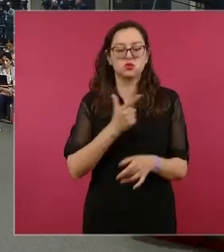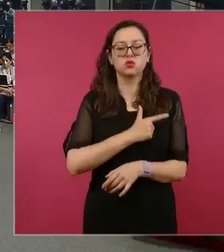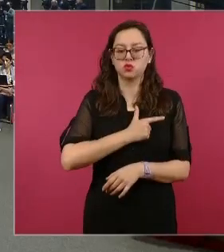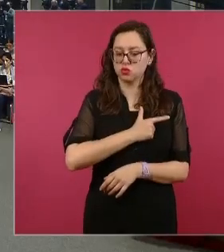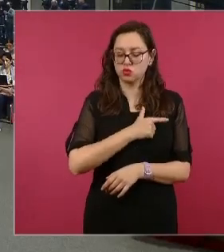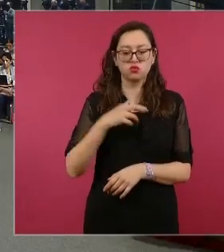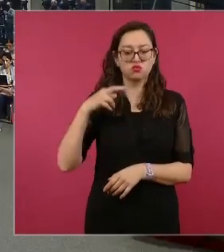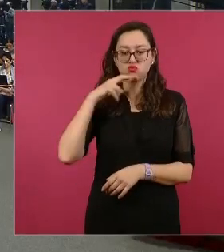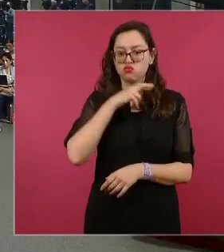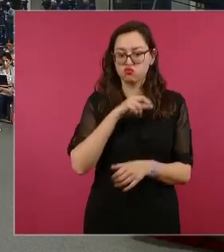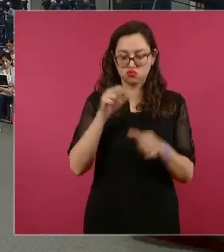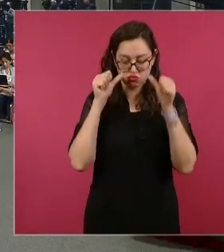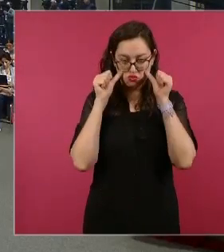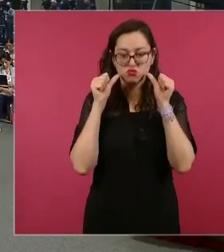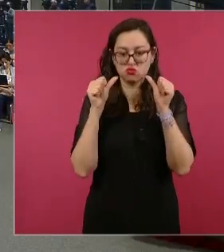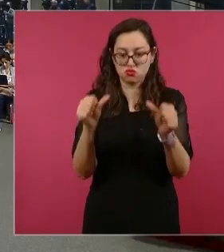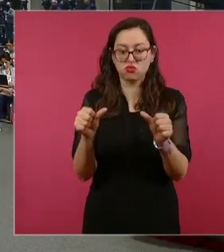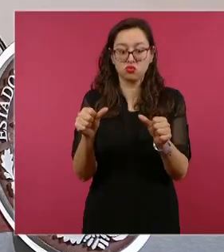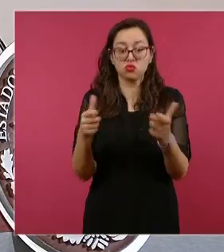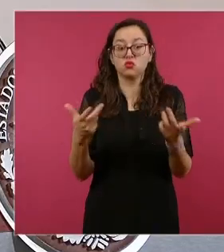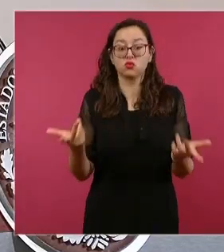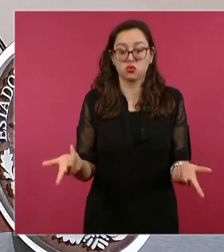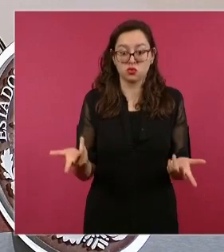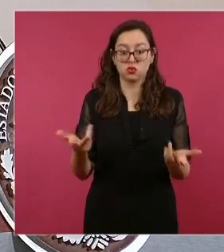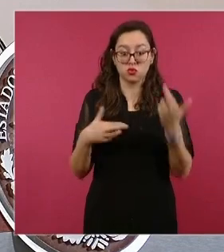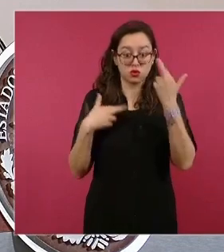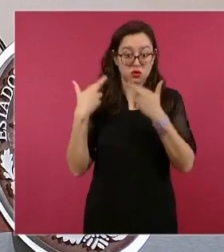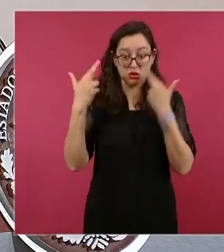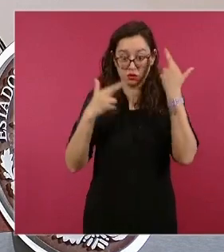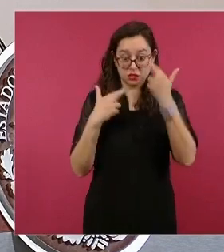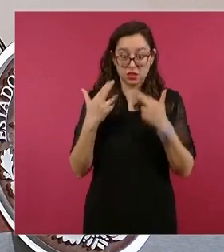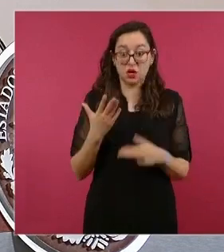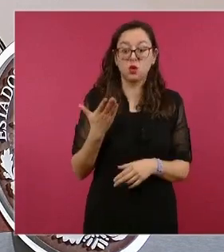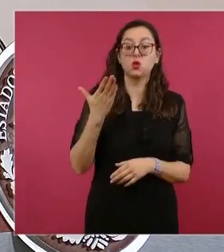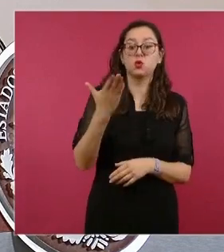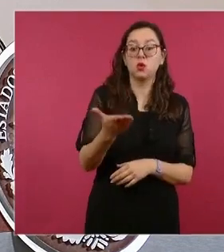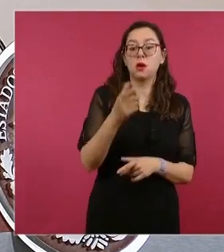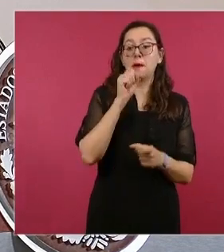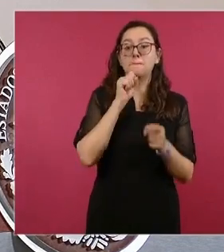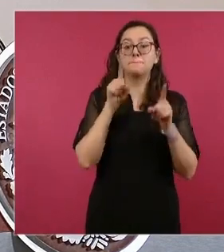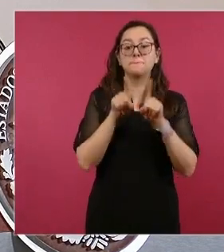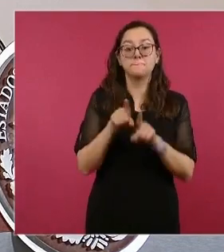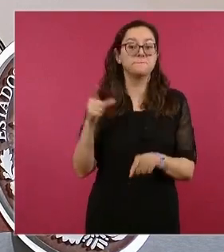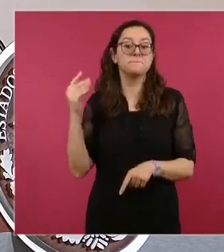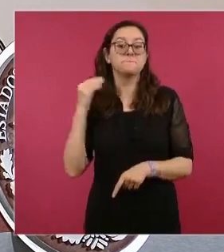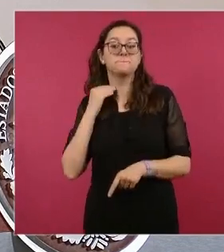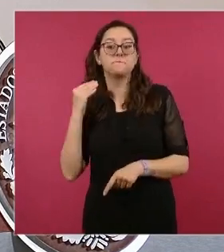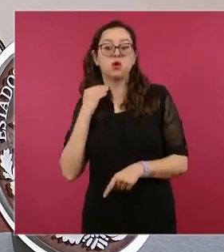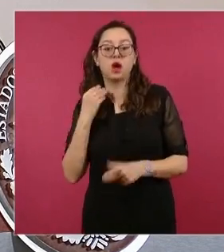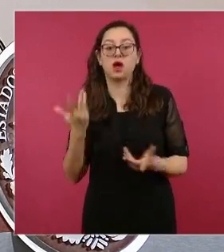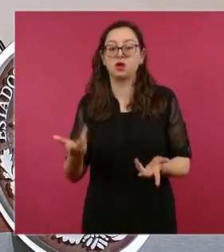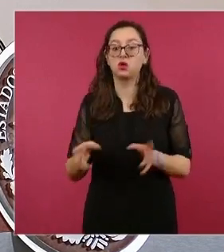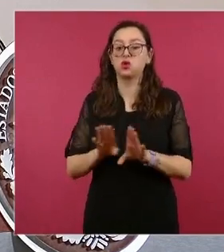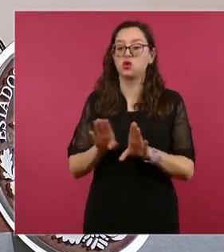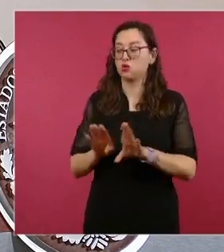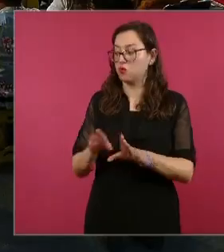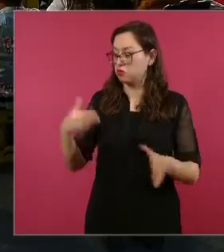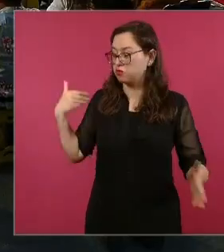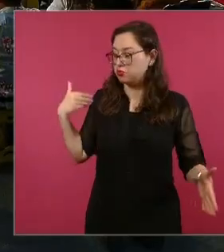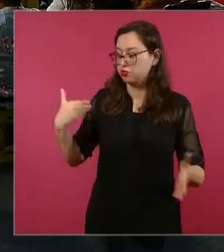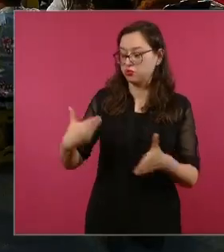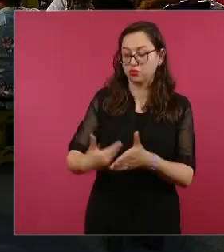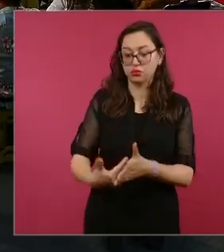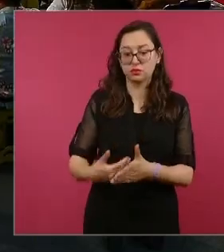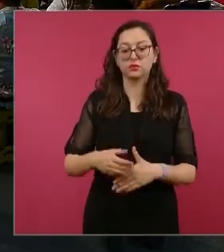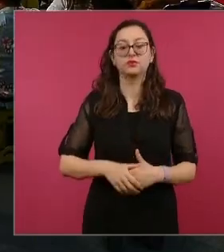con mucho gusto. Y revisamos con usted o con algún abogado cuáles han sido los datos. De